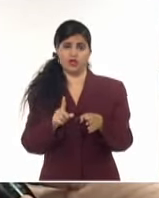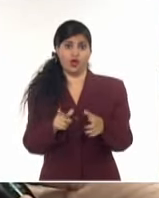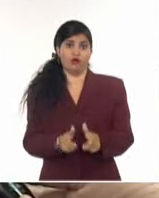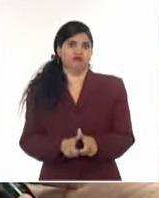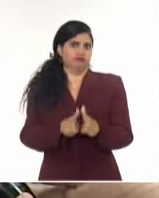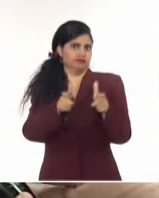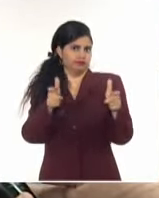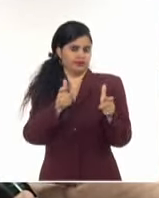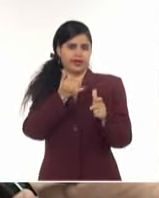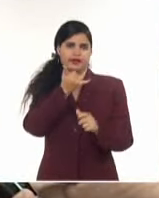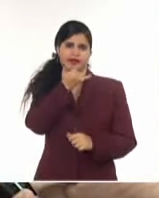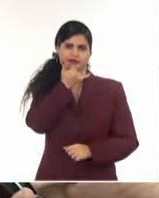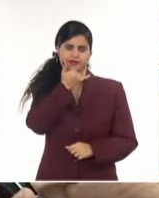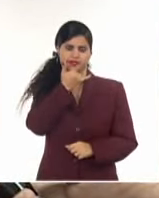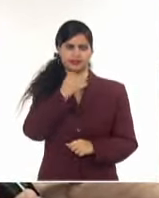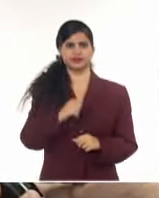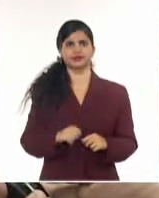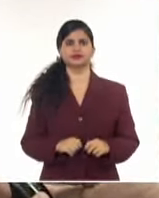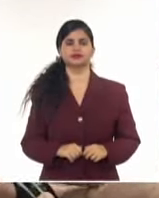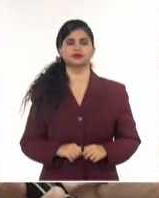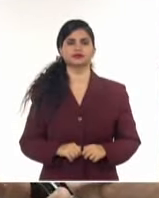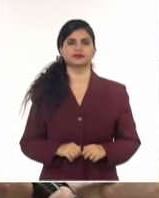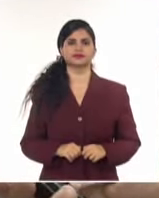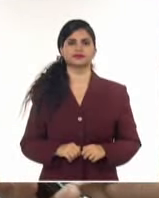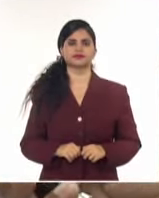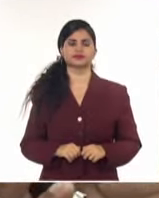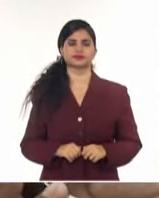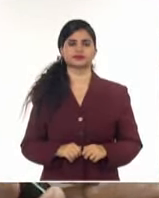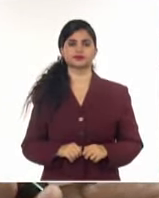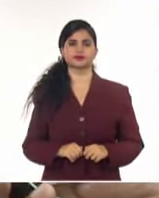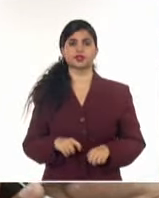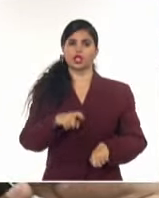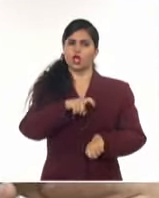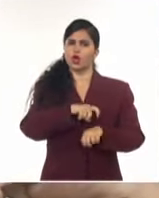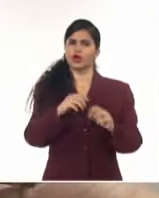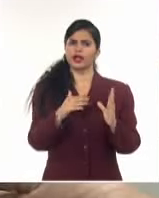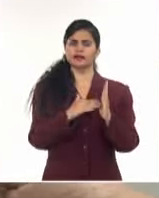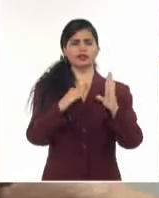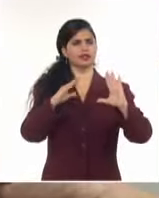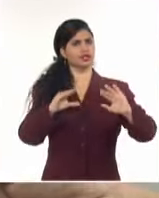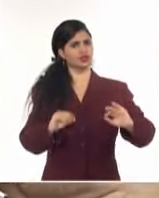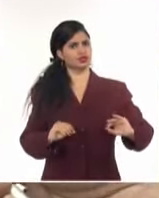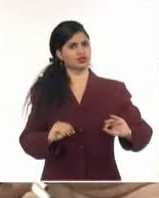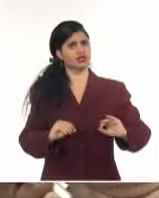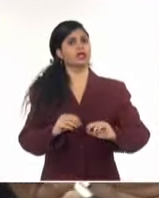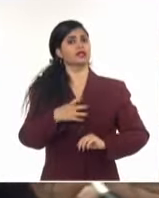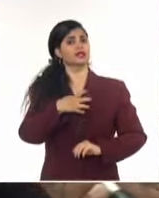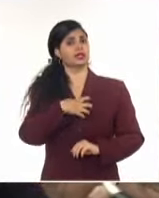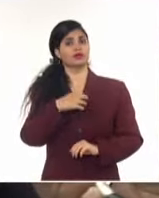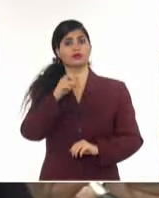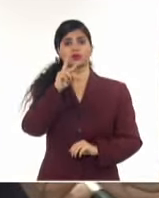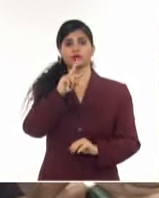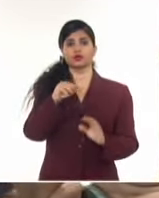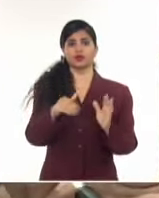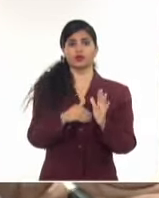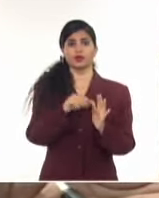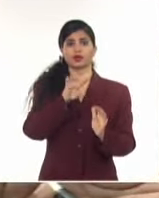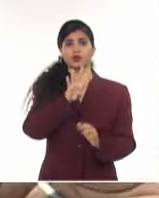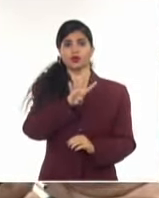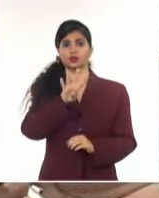la operación del sistema. Ya para la máxima demanda, tenemos previsto una disponibilidad de